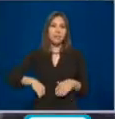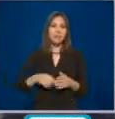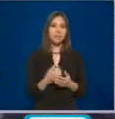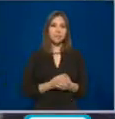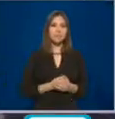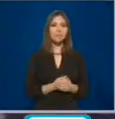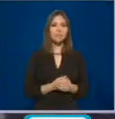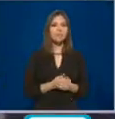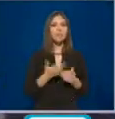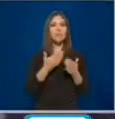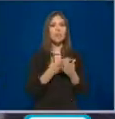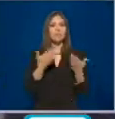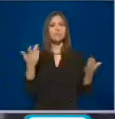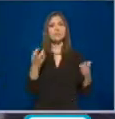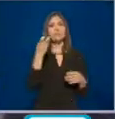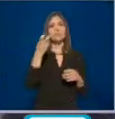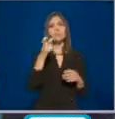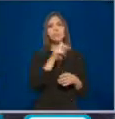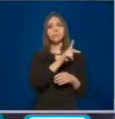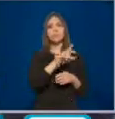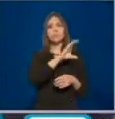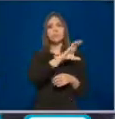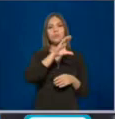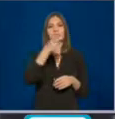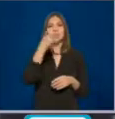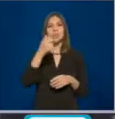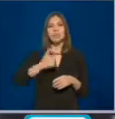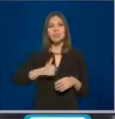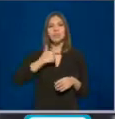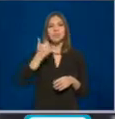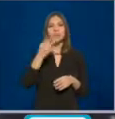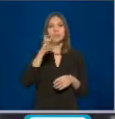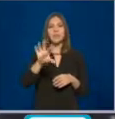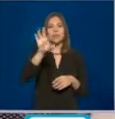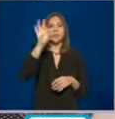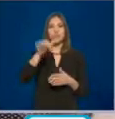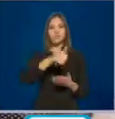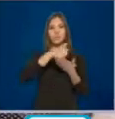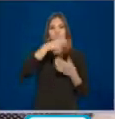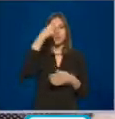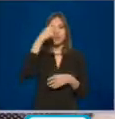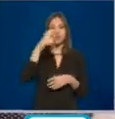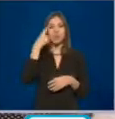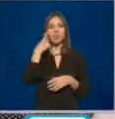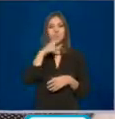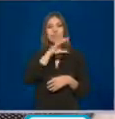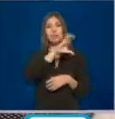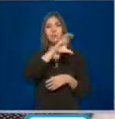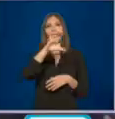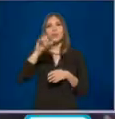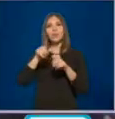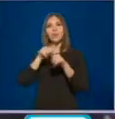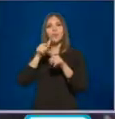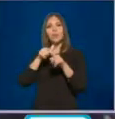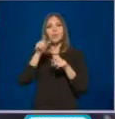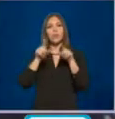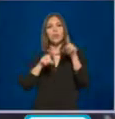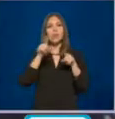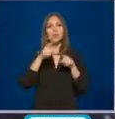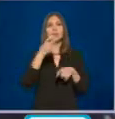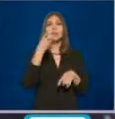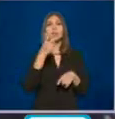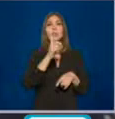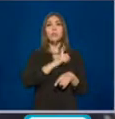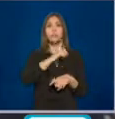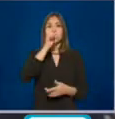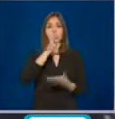línea que aprovechó y no me extraña, no nos extraña que se haya escogido la Ciudad de México Claro. para sacar una línea de coloración, ¿es solamente acá